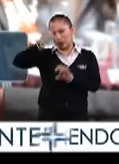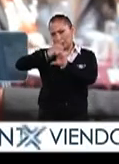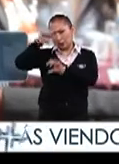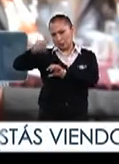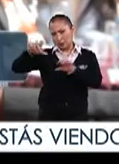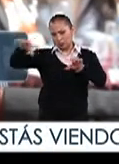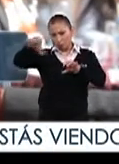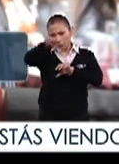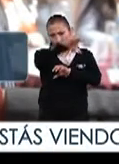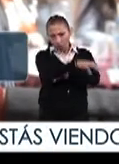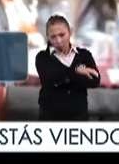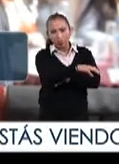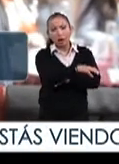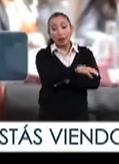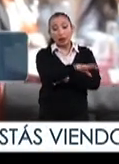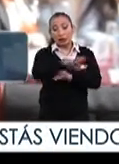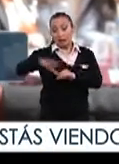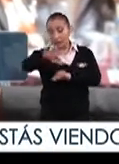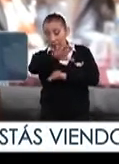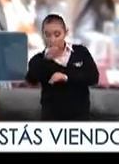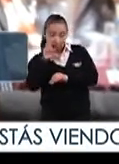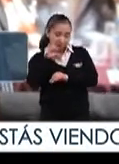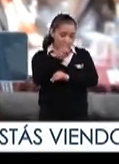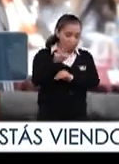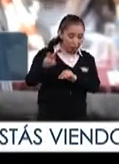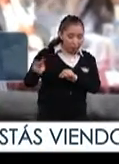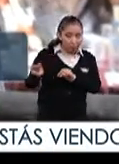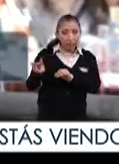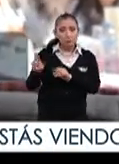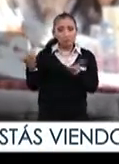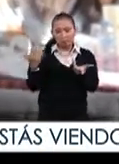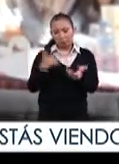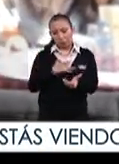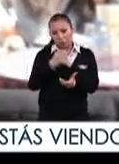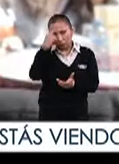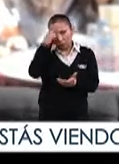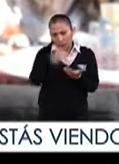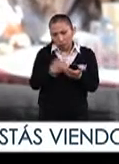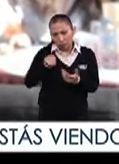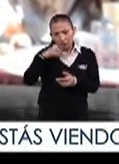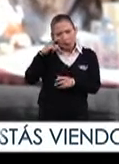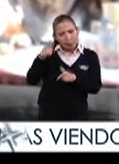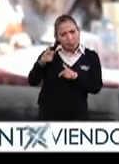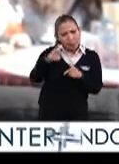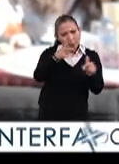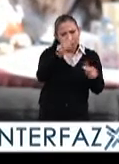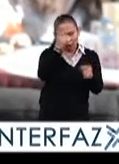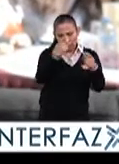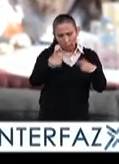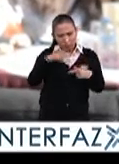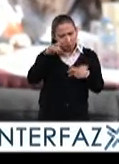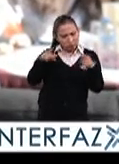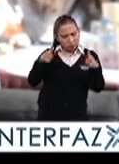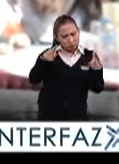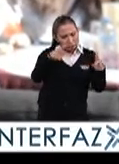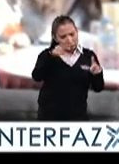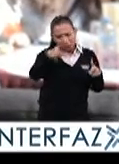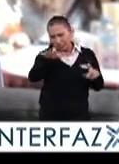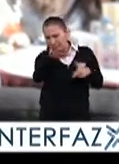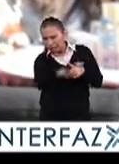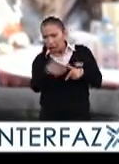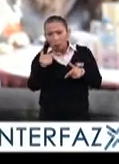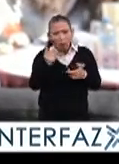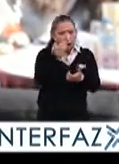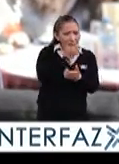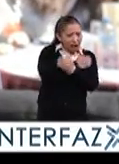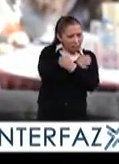estado. Bueno, en estos términos pues considero, nos hemos percatado varias personas, que la parte de la